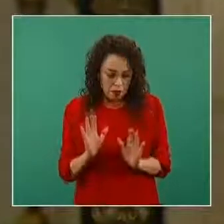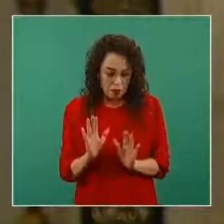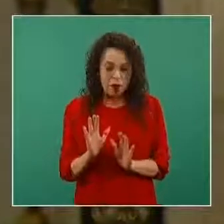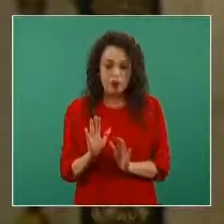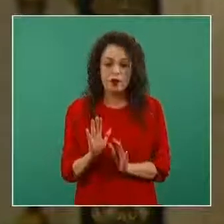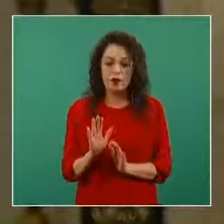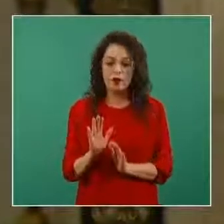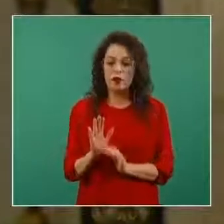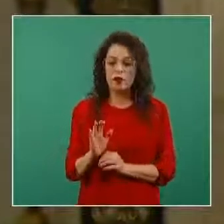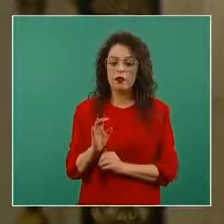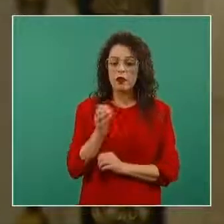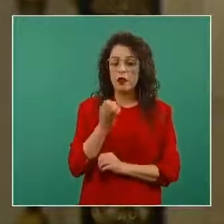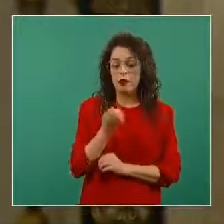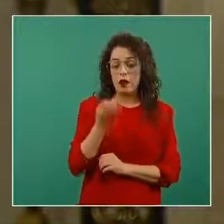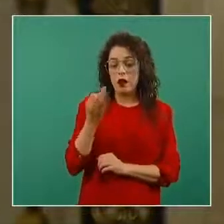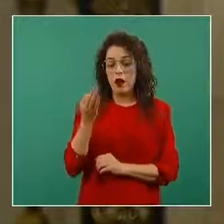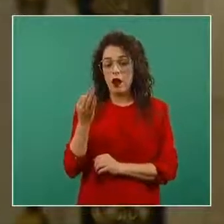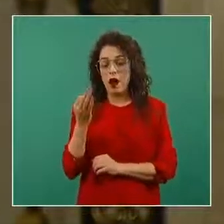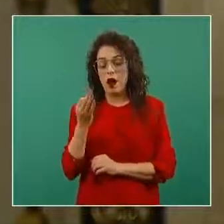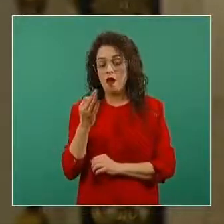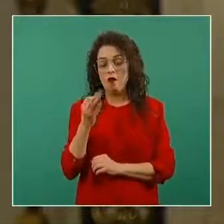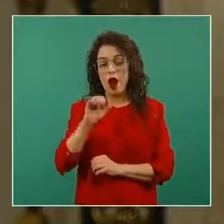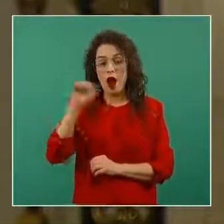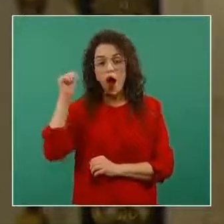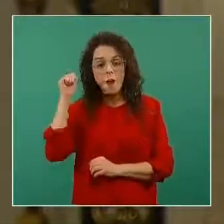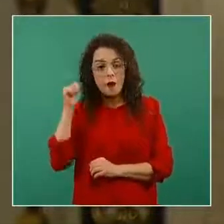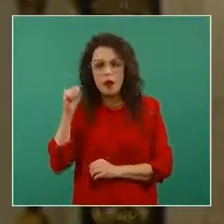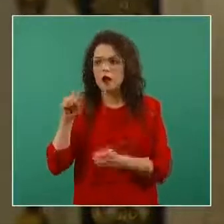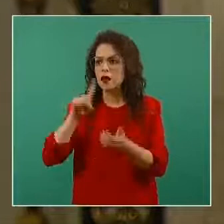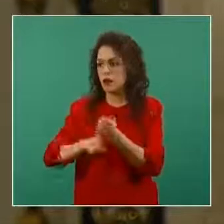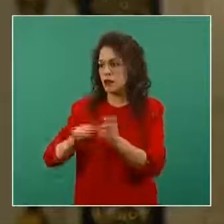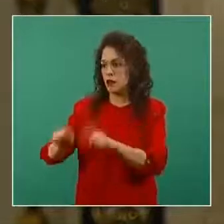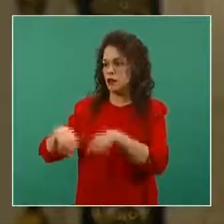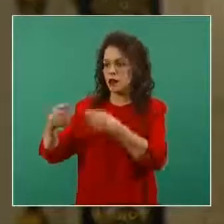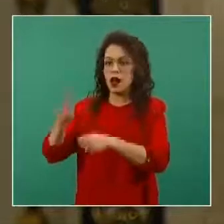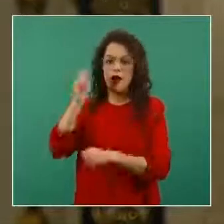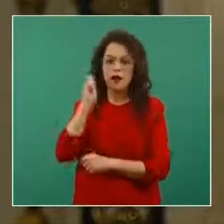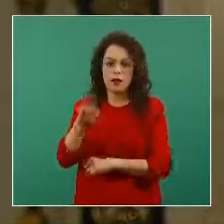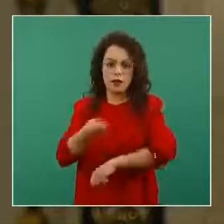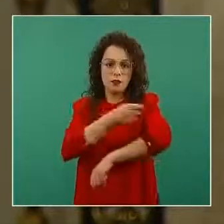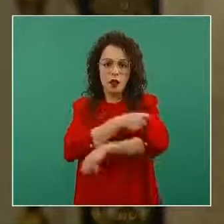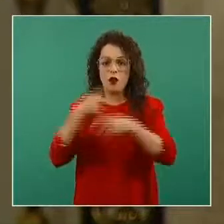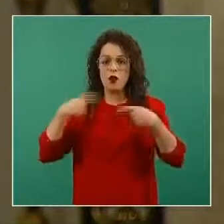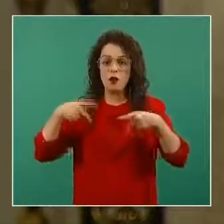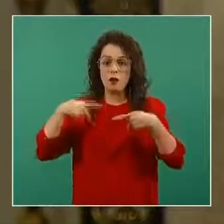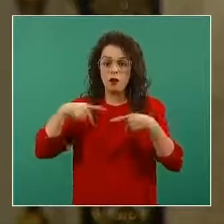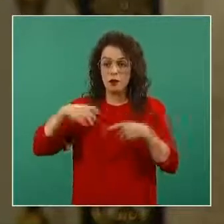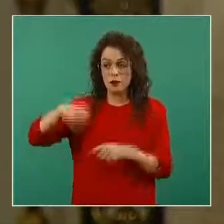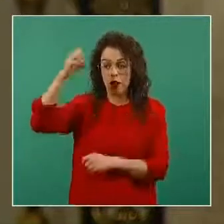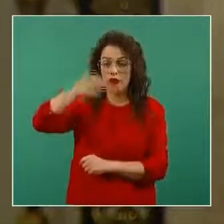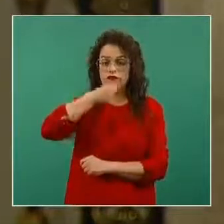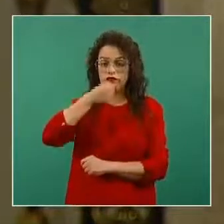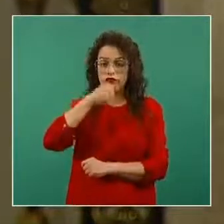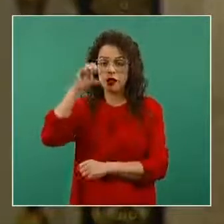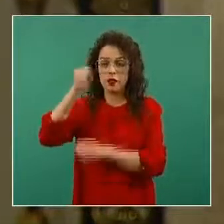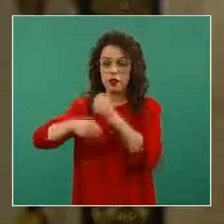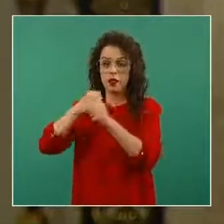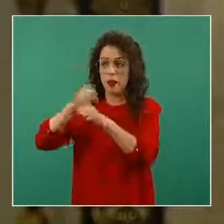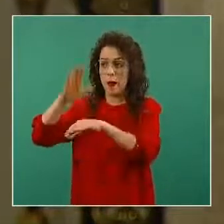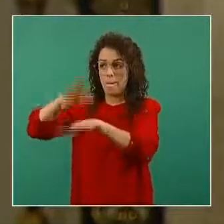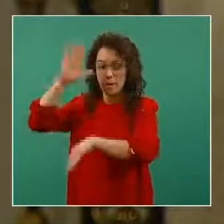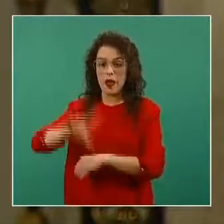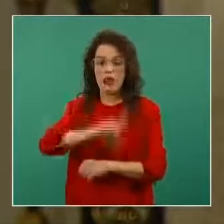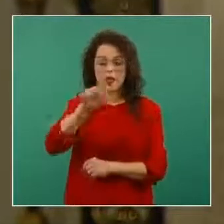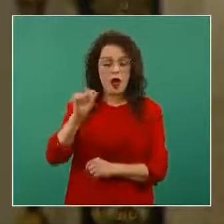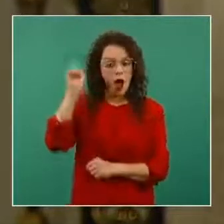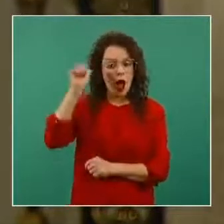para vacunar a los adultos mayores de 60 años y más. Después sigue abril y mayo, que serían